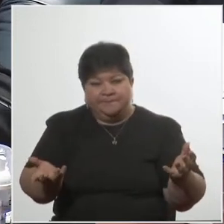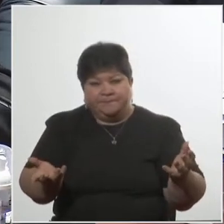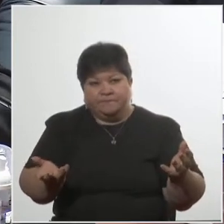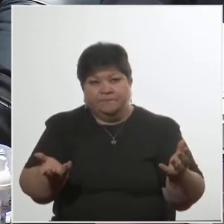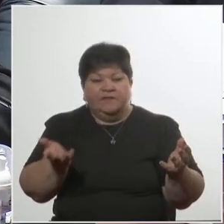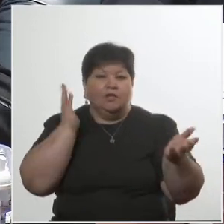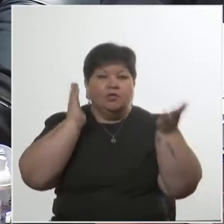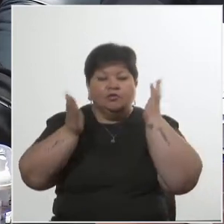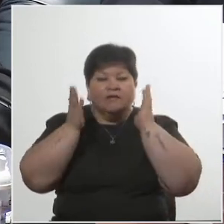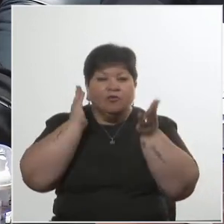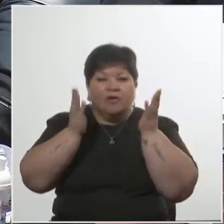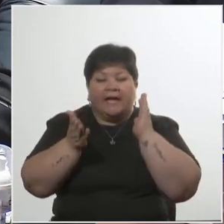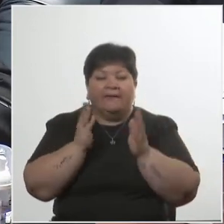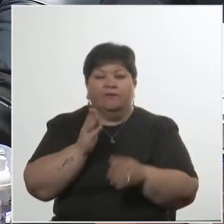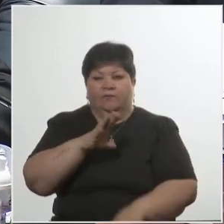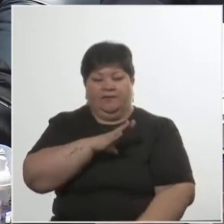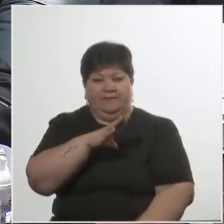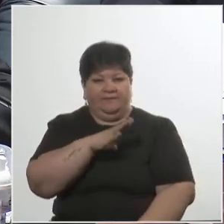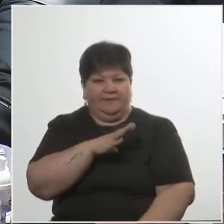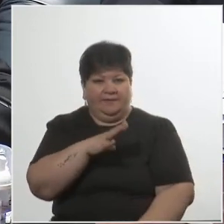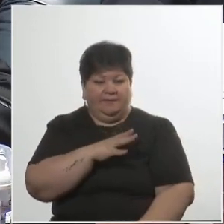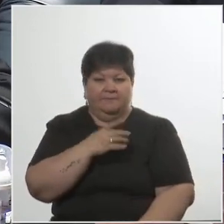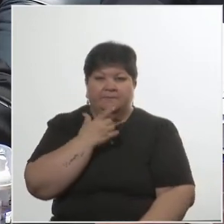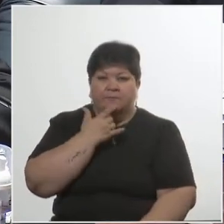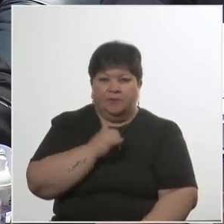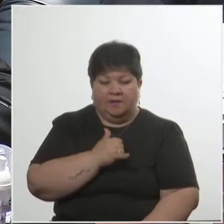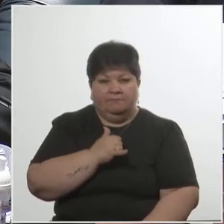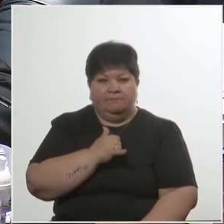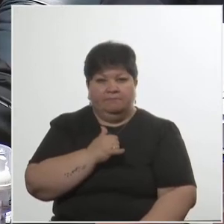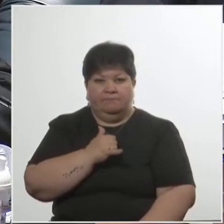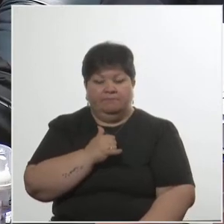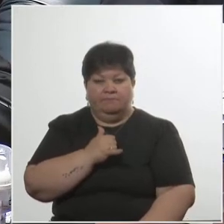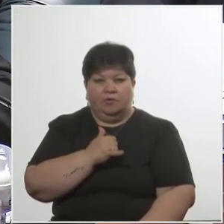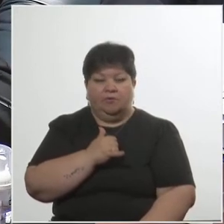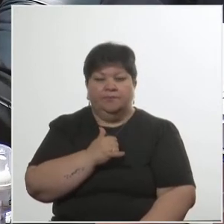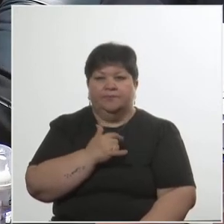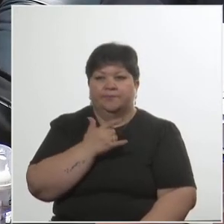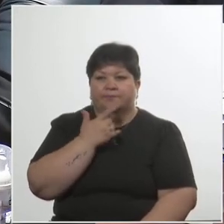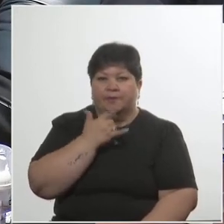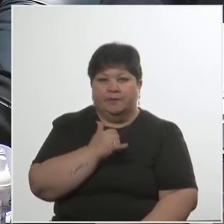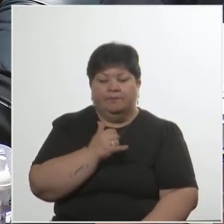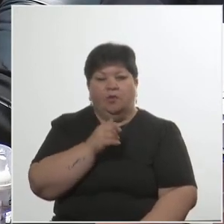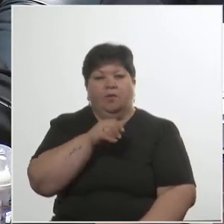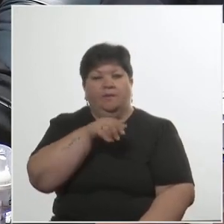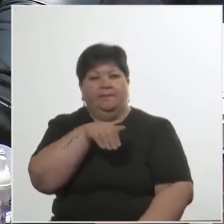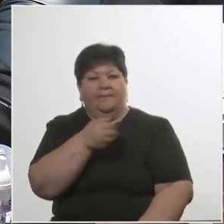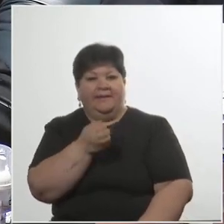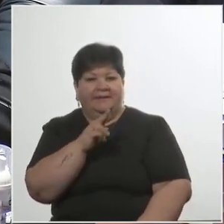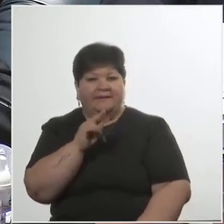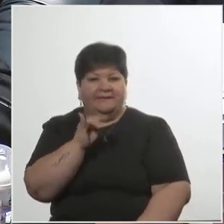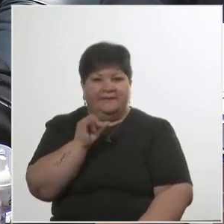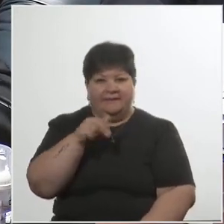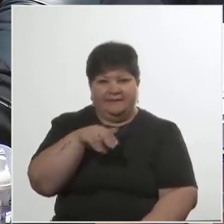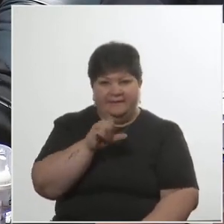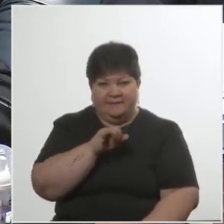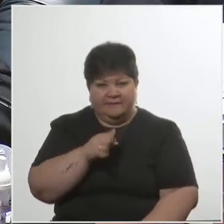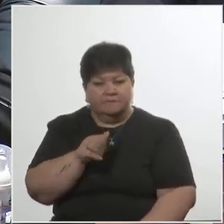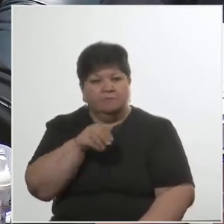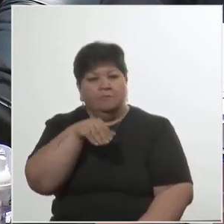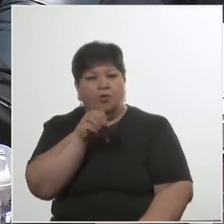actuantes por ejemplo que se le recaba testimonio como Martínez Moreno que está